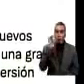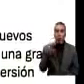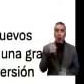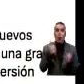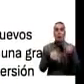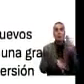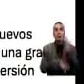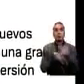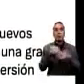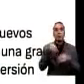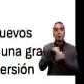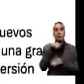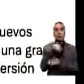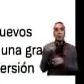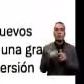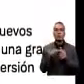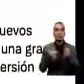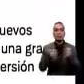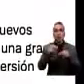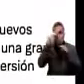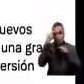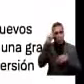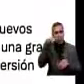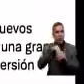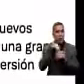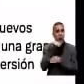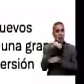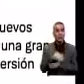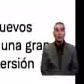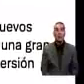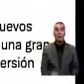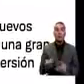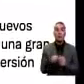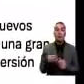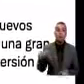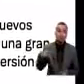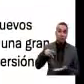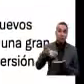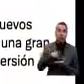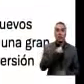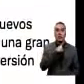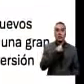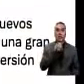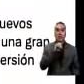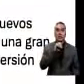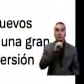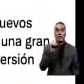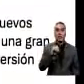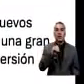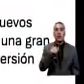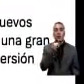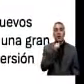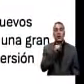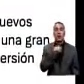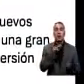exitosos en el país. Es una gran noticia para el Ecuador, producto de inversión 100% privada, y acotó